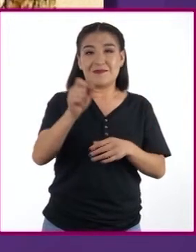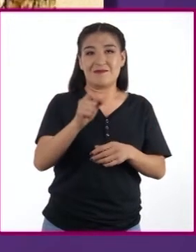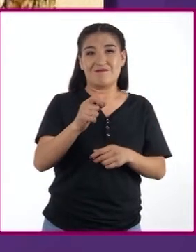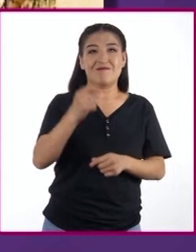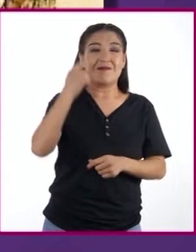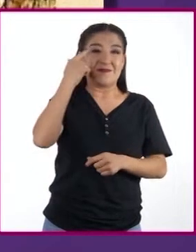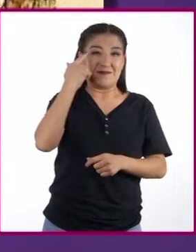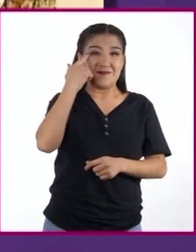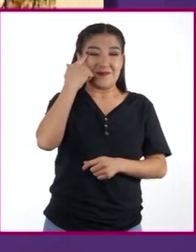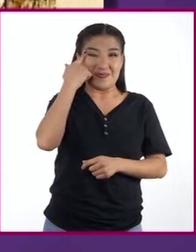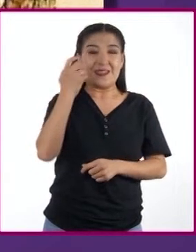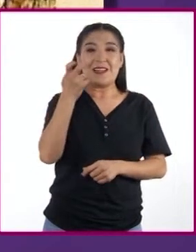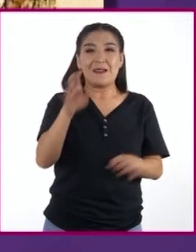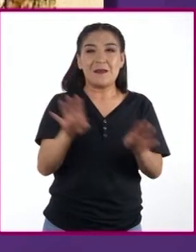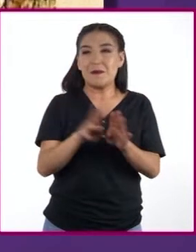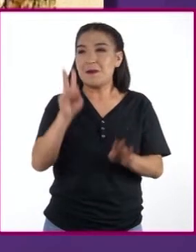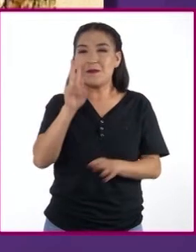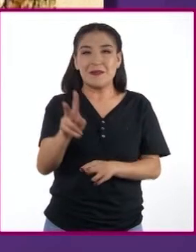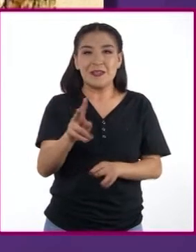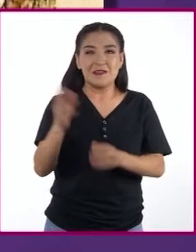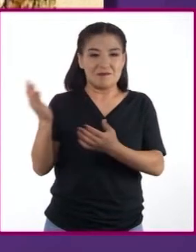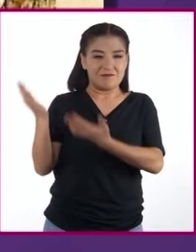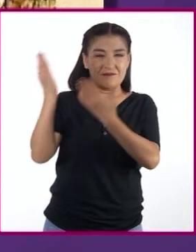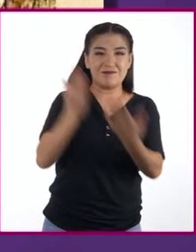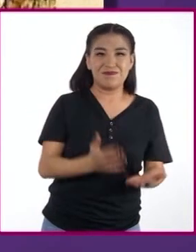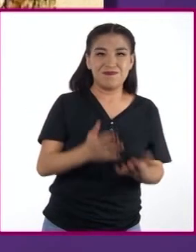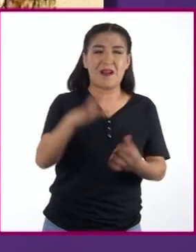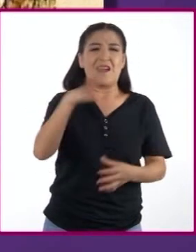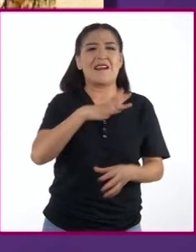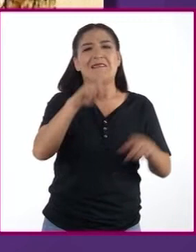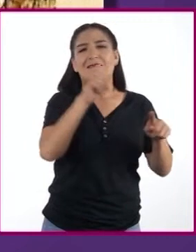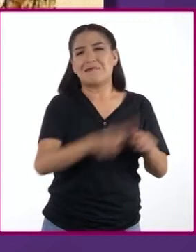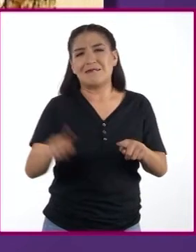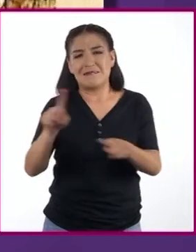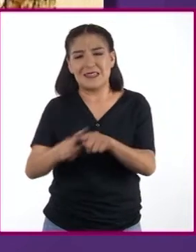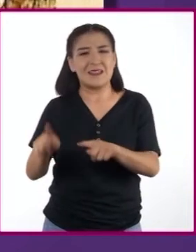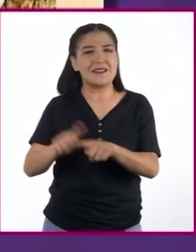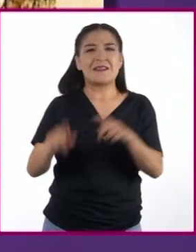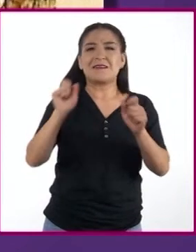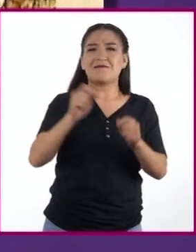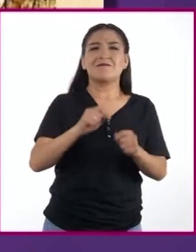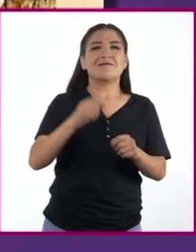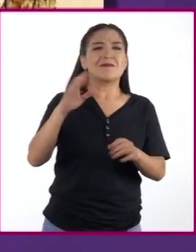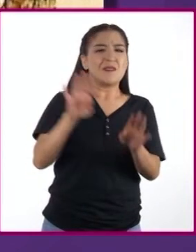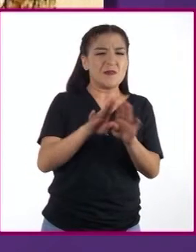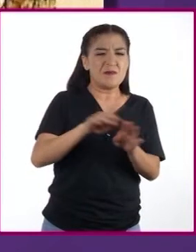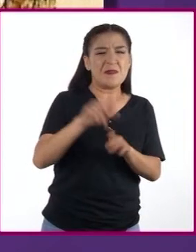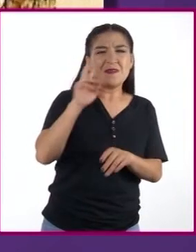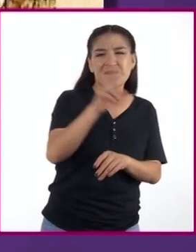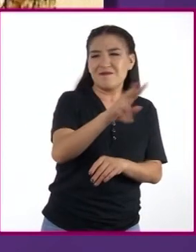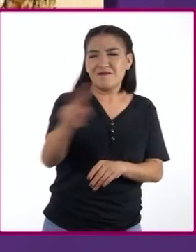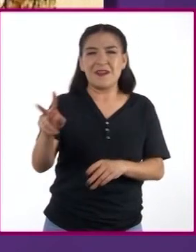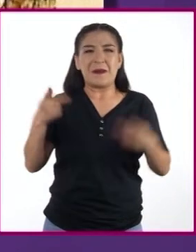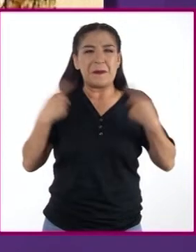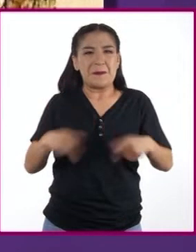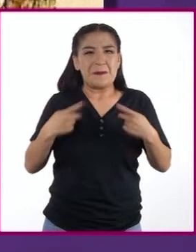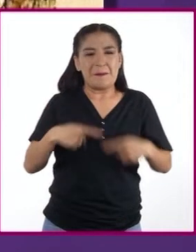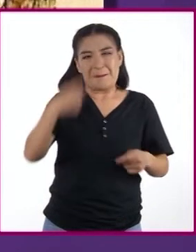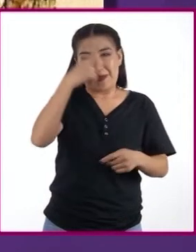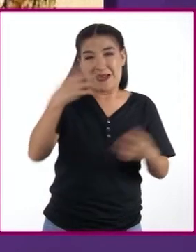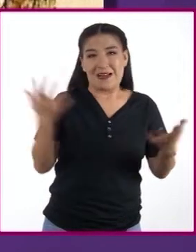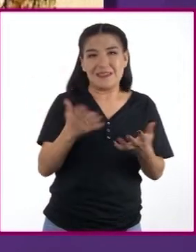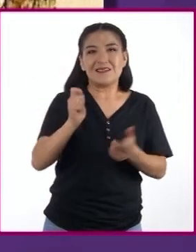mayoría formaba parte de la numerosa y diversa tripulación necesaria para operar